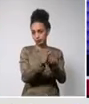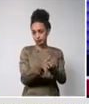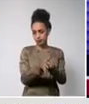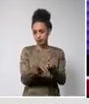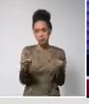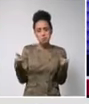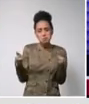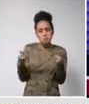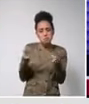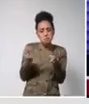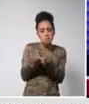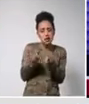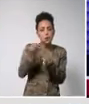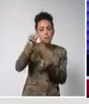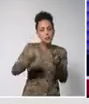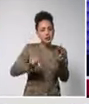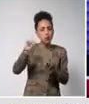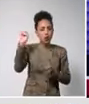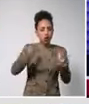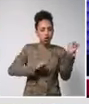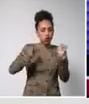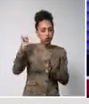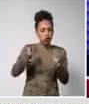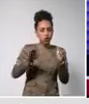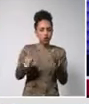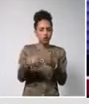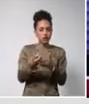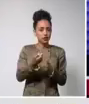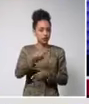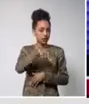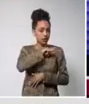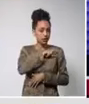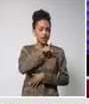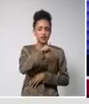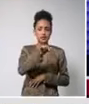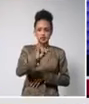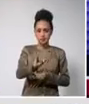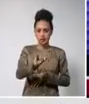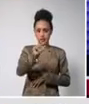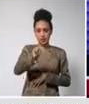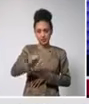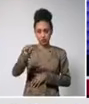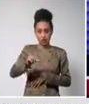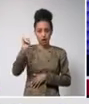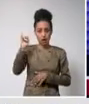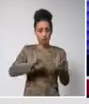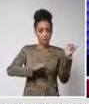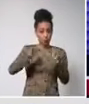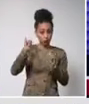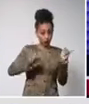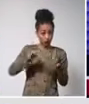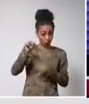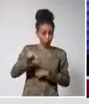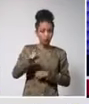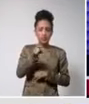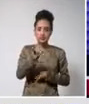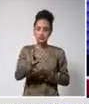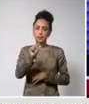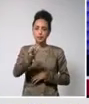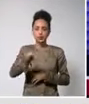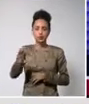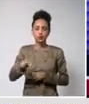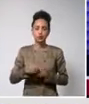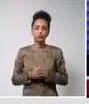casos importados. En el día de ayer, 16. Eso es personas que han